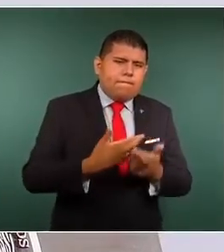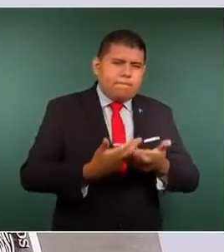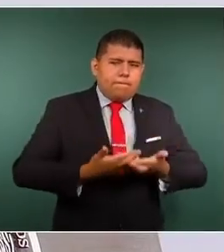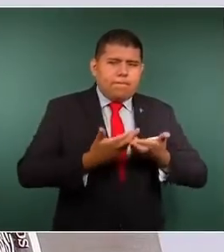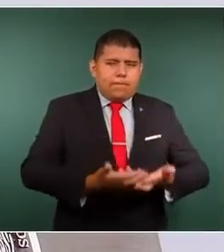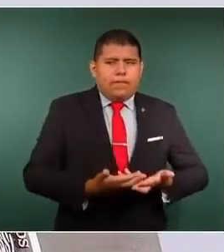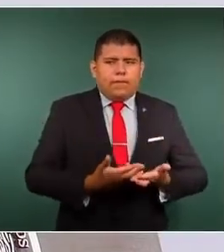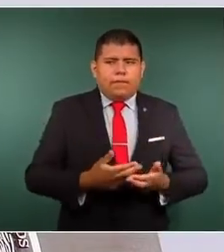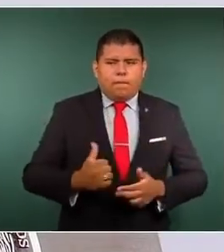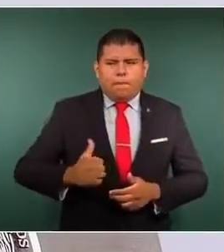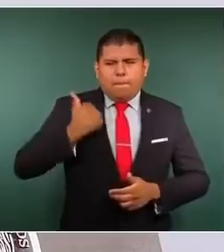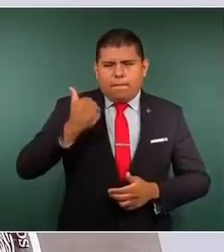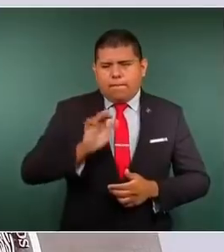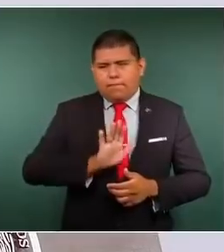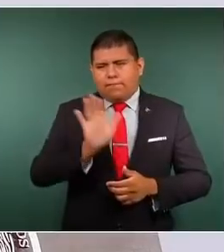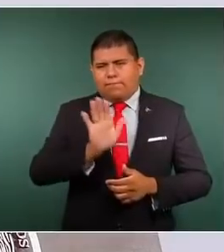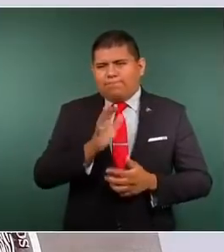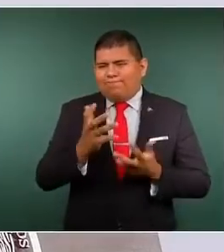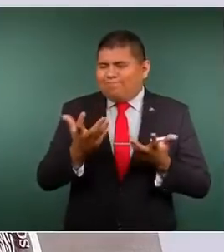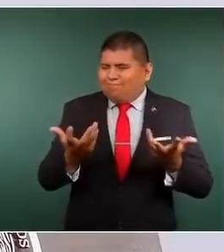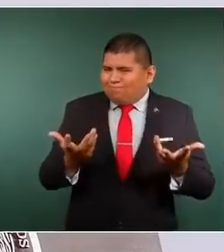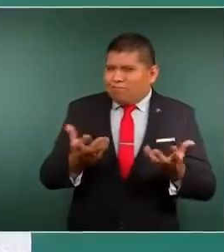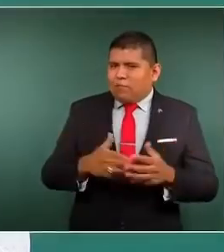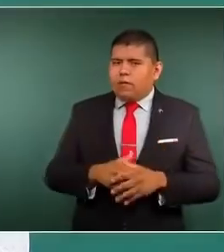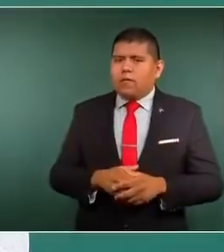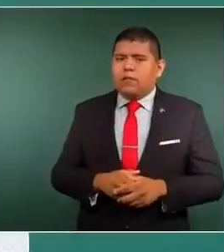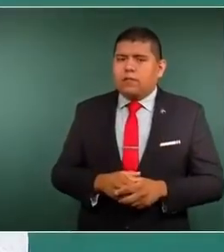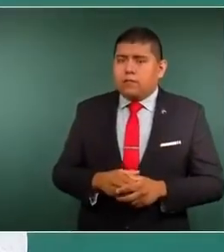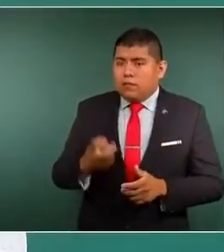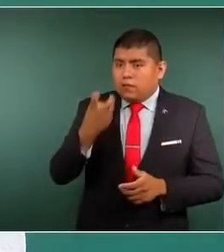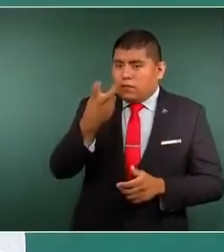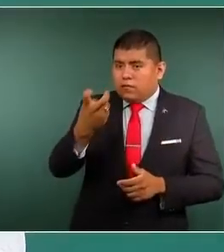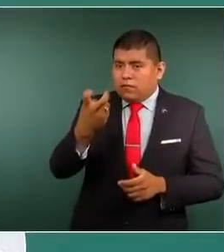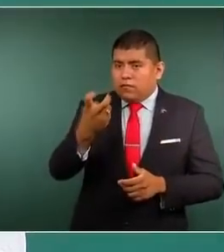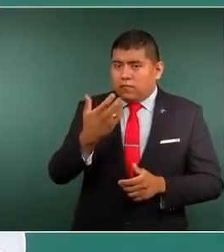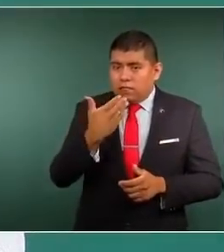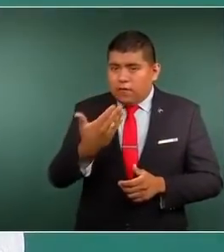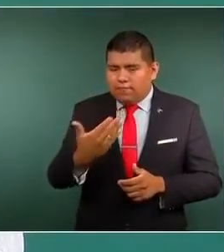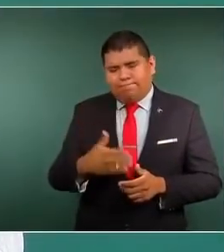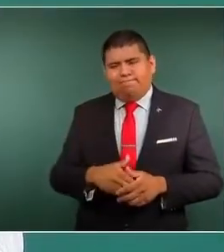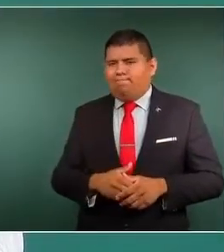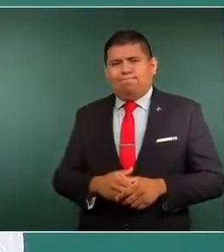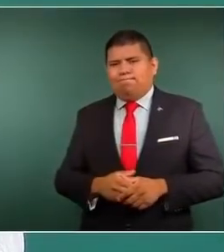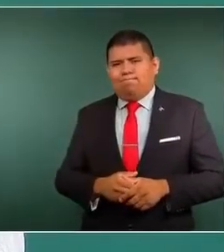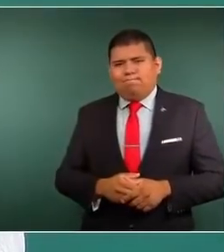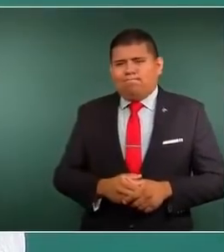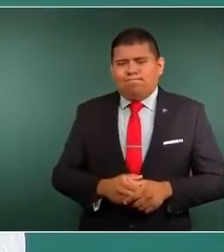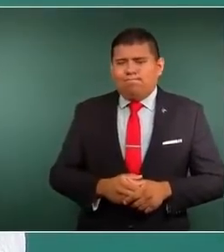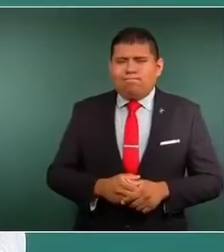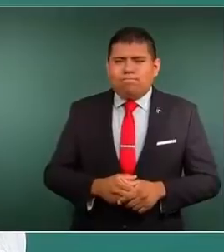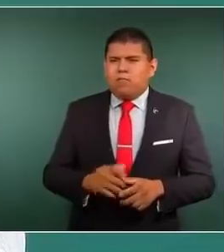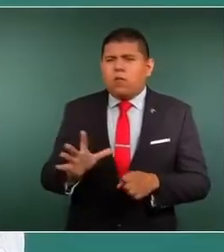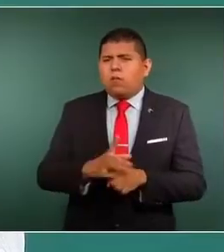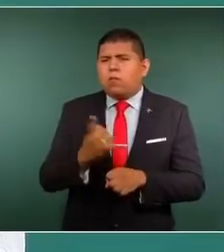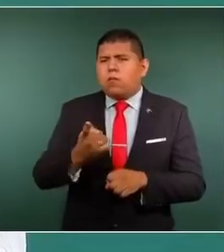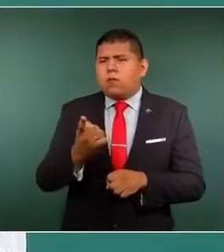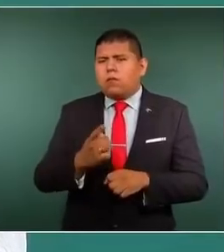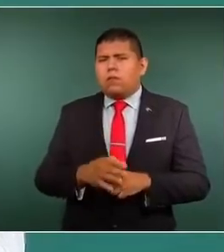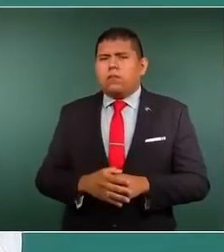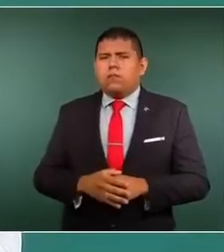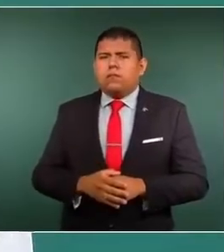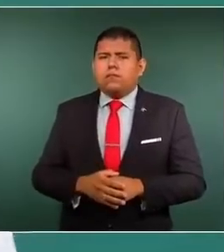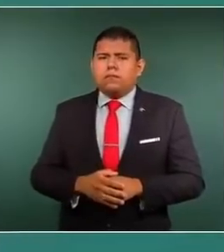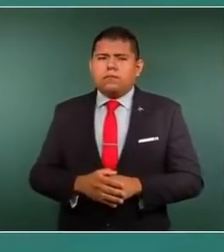sacar provecho y eso es indebido porque se trata